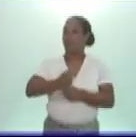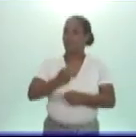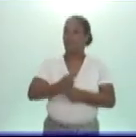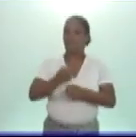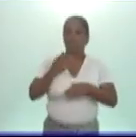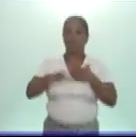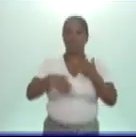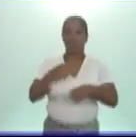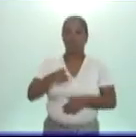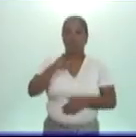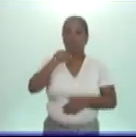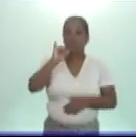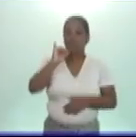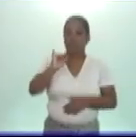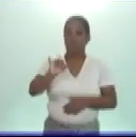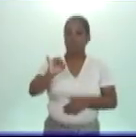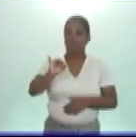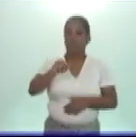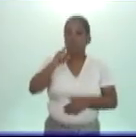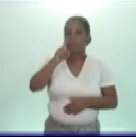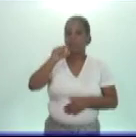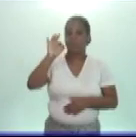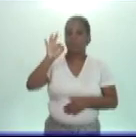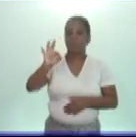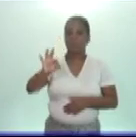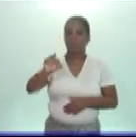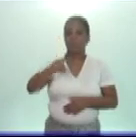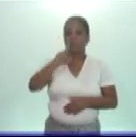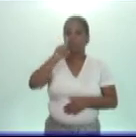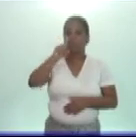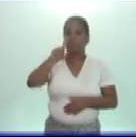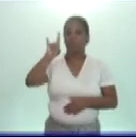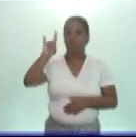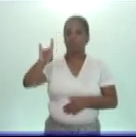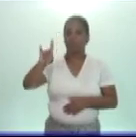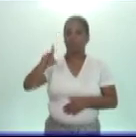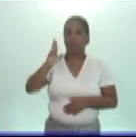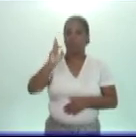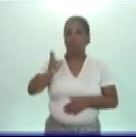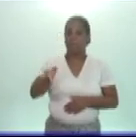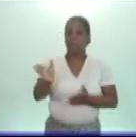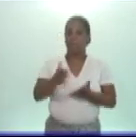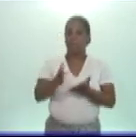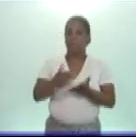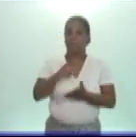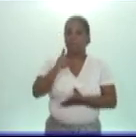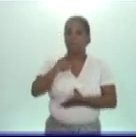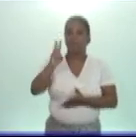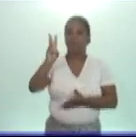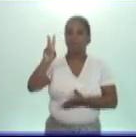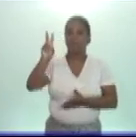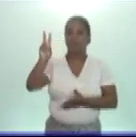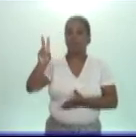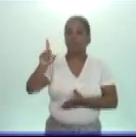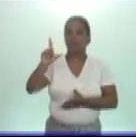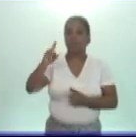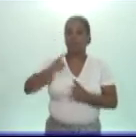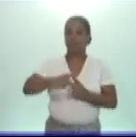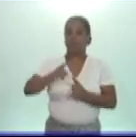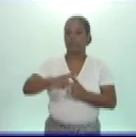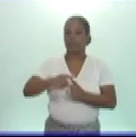problemas 16, 18 y 19 de la página 132 del libro de texto.